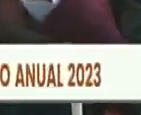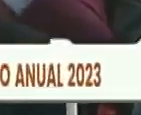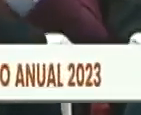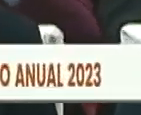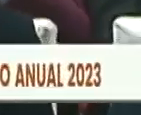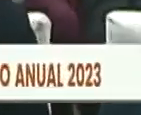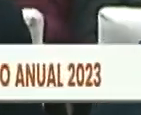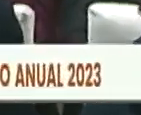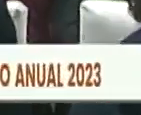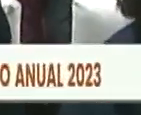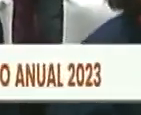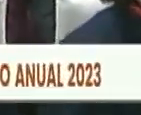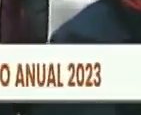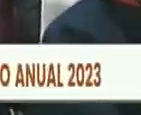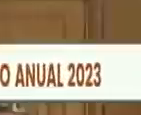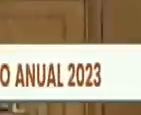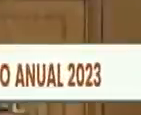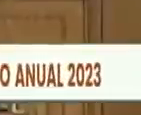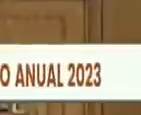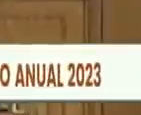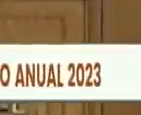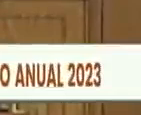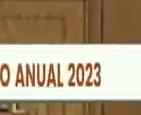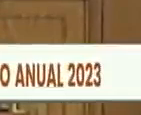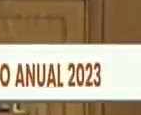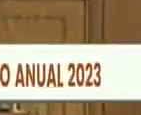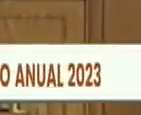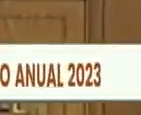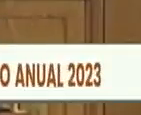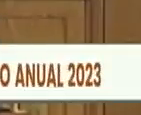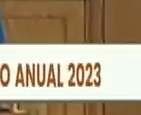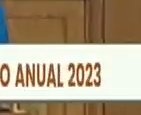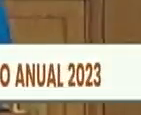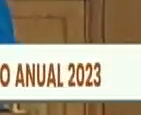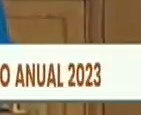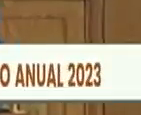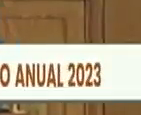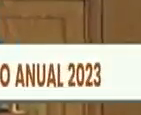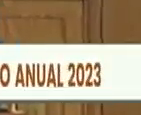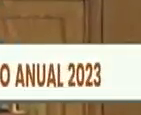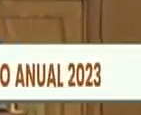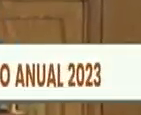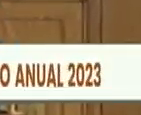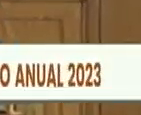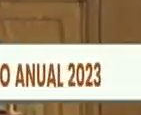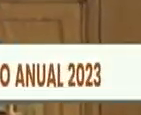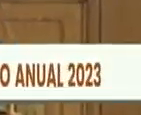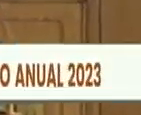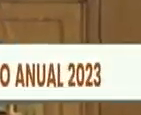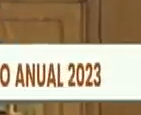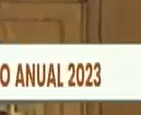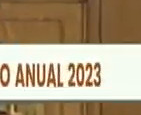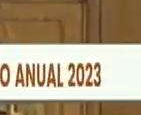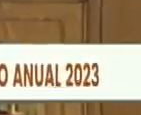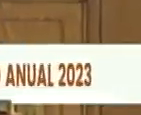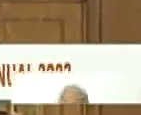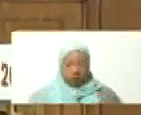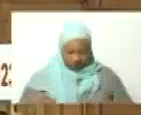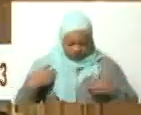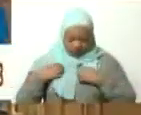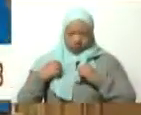Luego un aspecto, queridos hermanos, hermanas, que nos lleva a lo que ha sido el programa